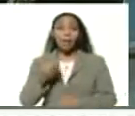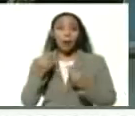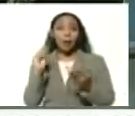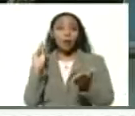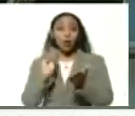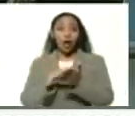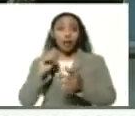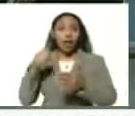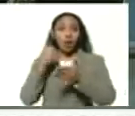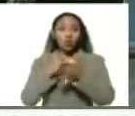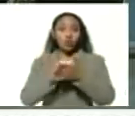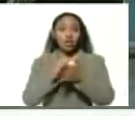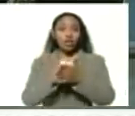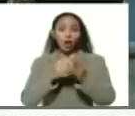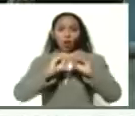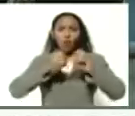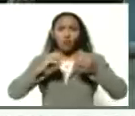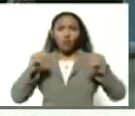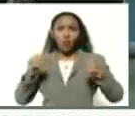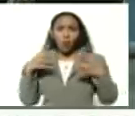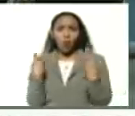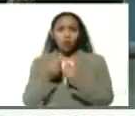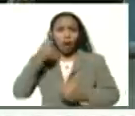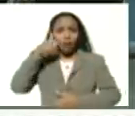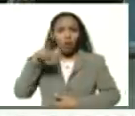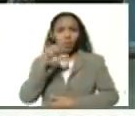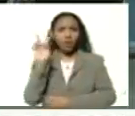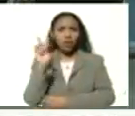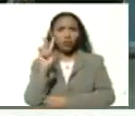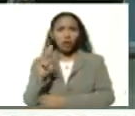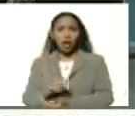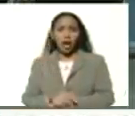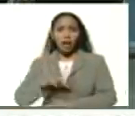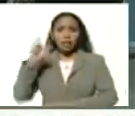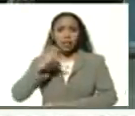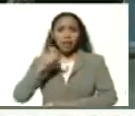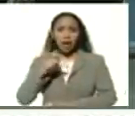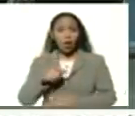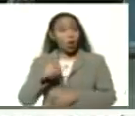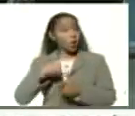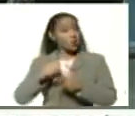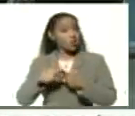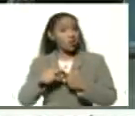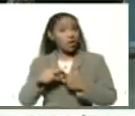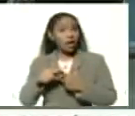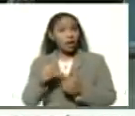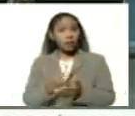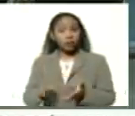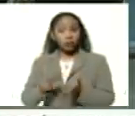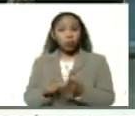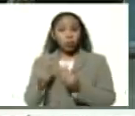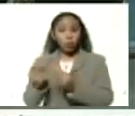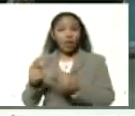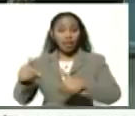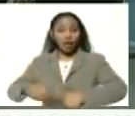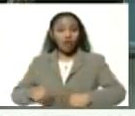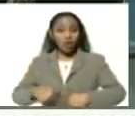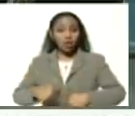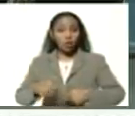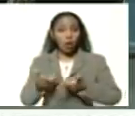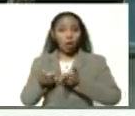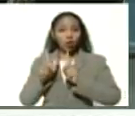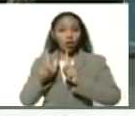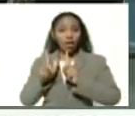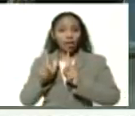establecer esta lucha organizada junto al pueblo venezolano. Es necesario entonces retribuir este esfuerzo por parte de las